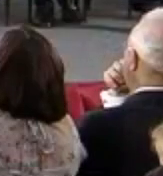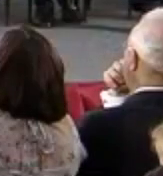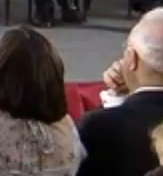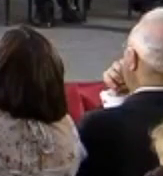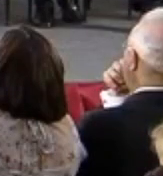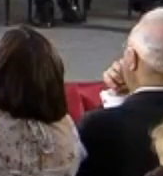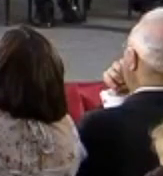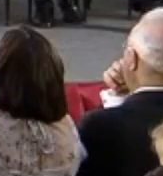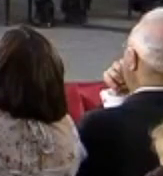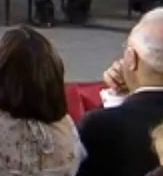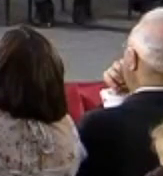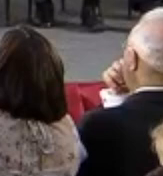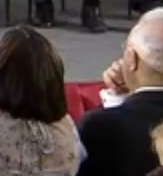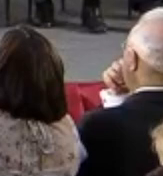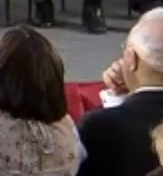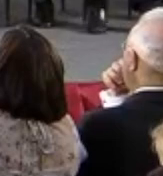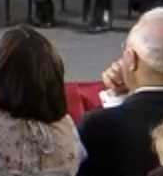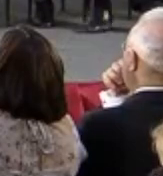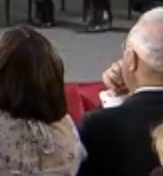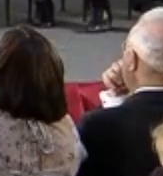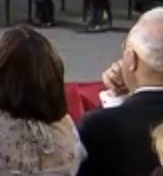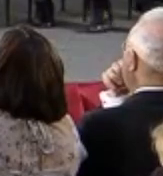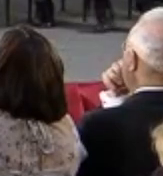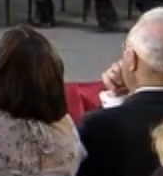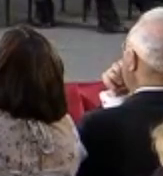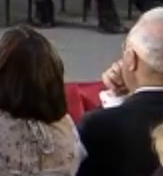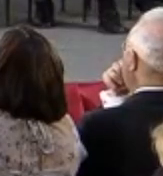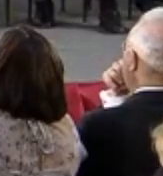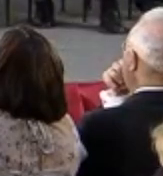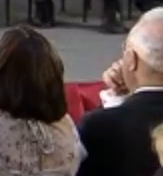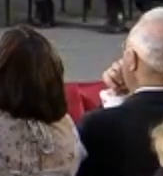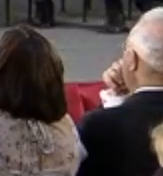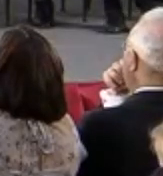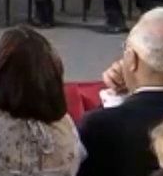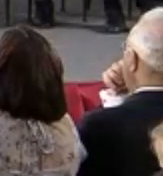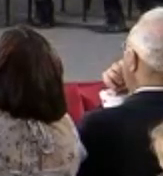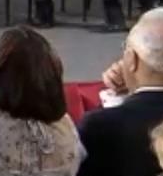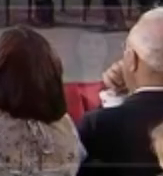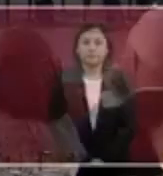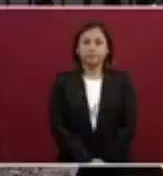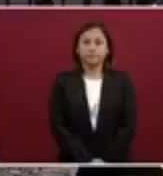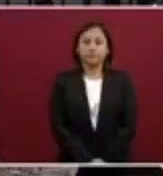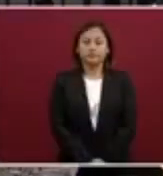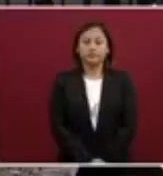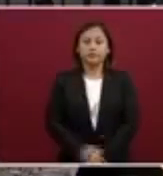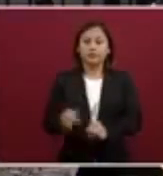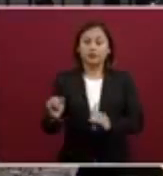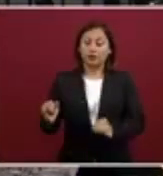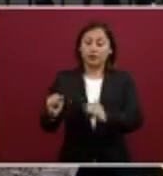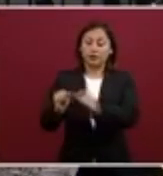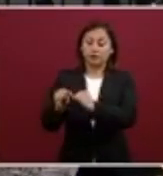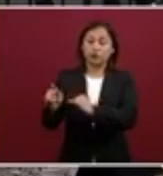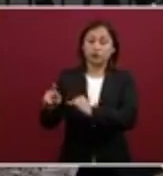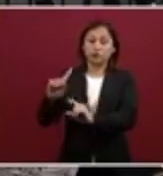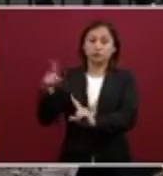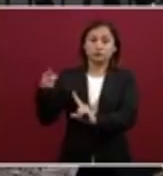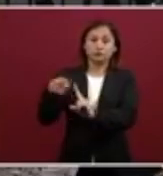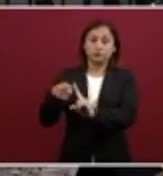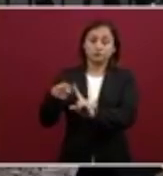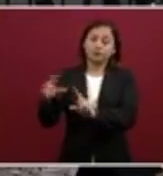un organismo con este propósito, que podamos acordarlo.